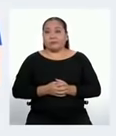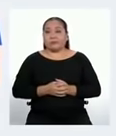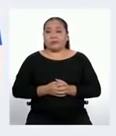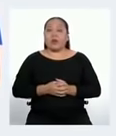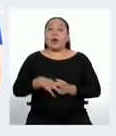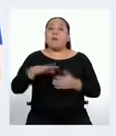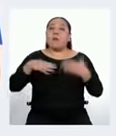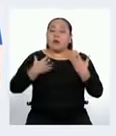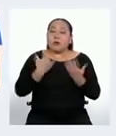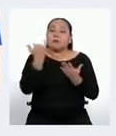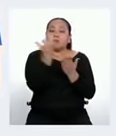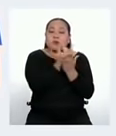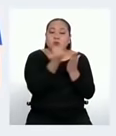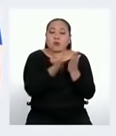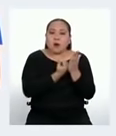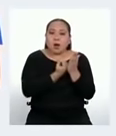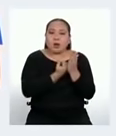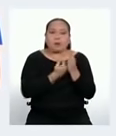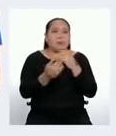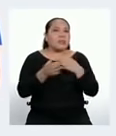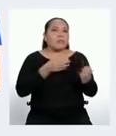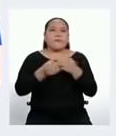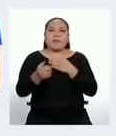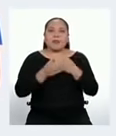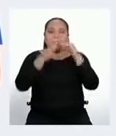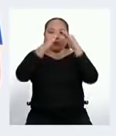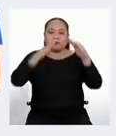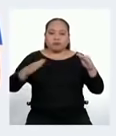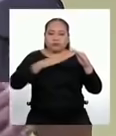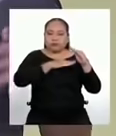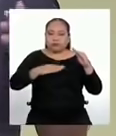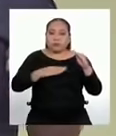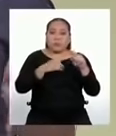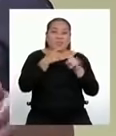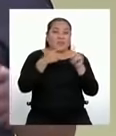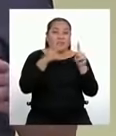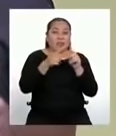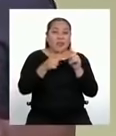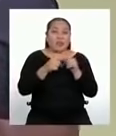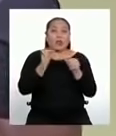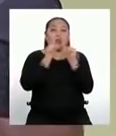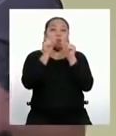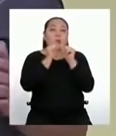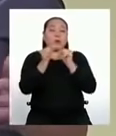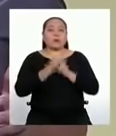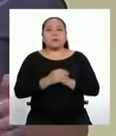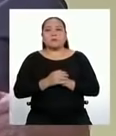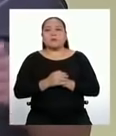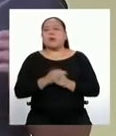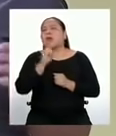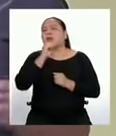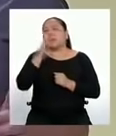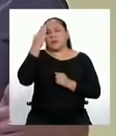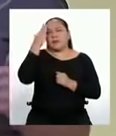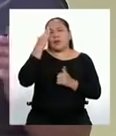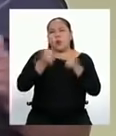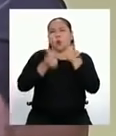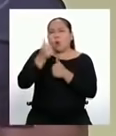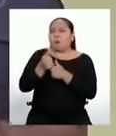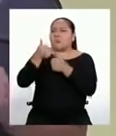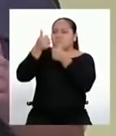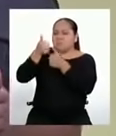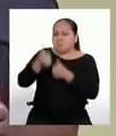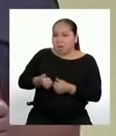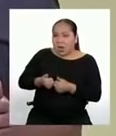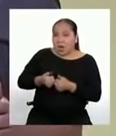posible graficar un triángulo con cualquier longitud de 3 segmentos? Para saber cuál de las 3 afirmaciones es correcta para la construcción